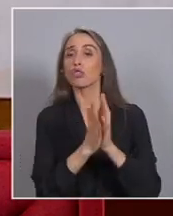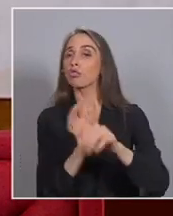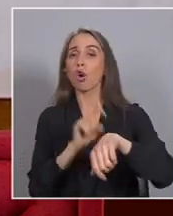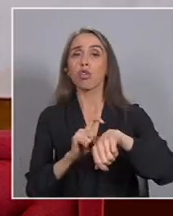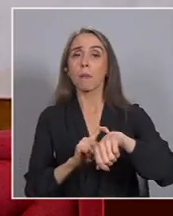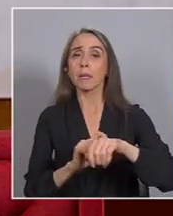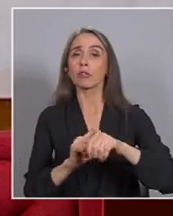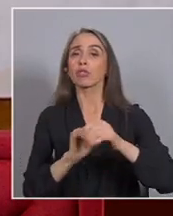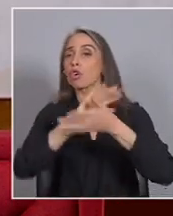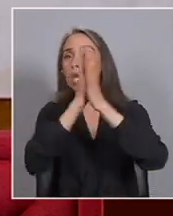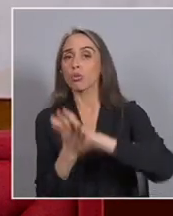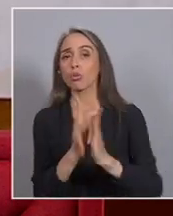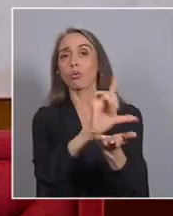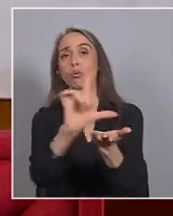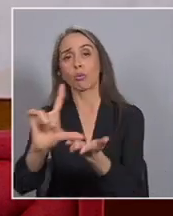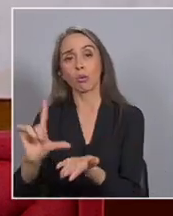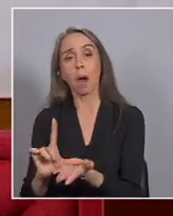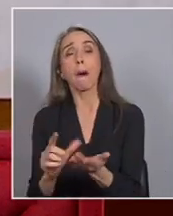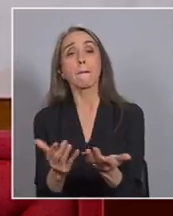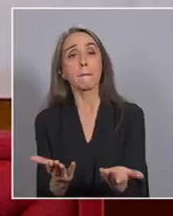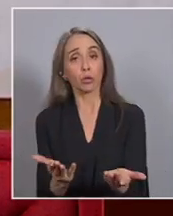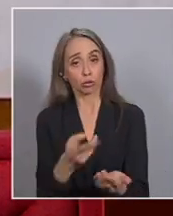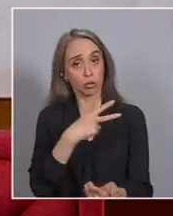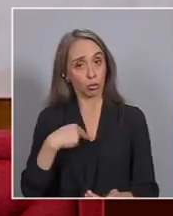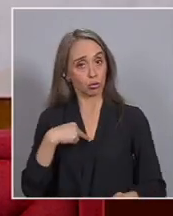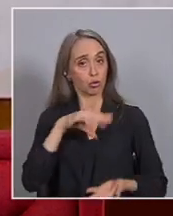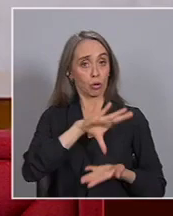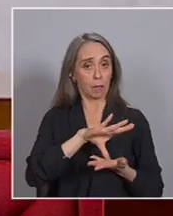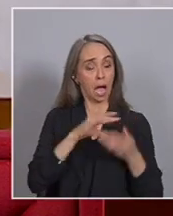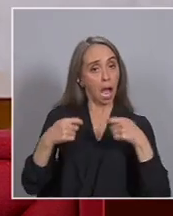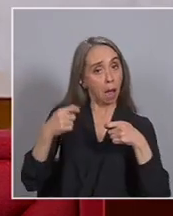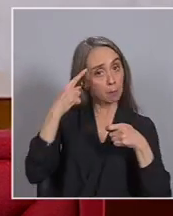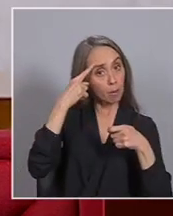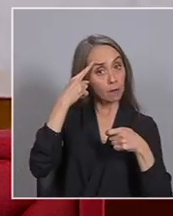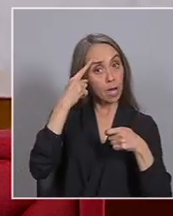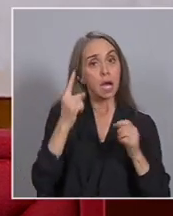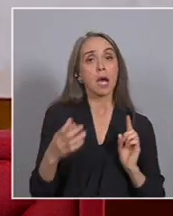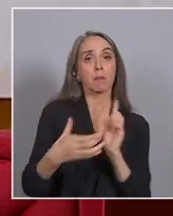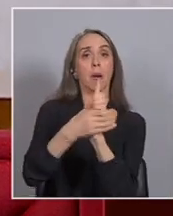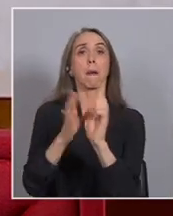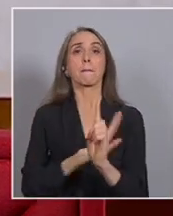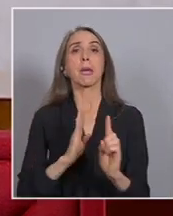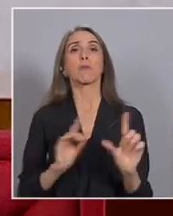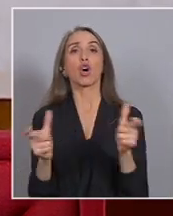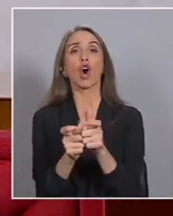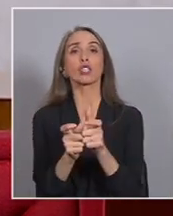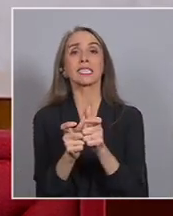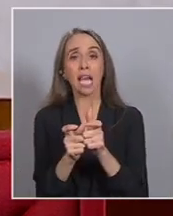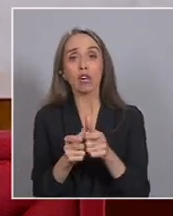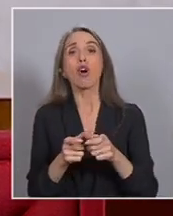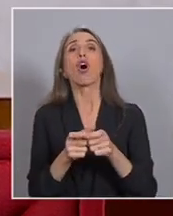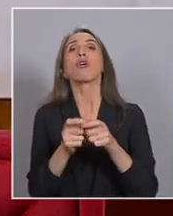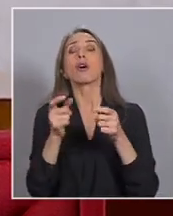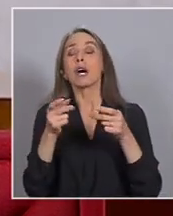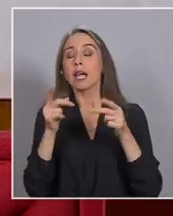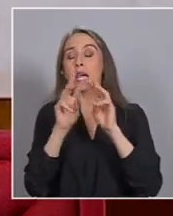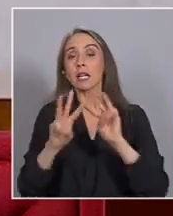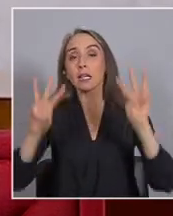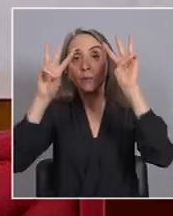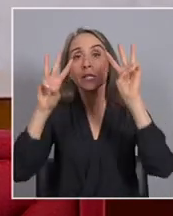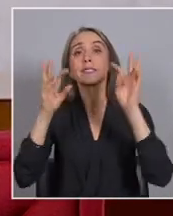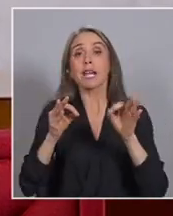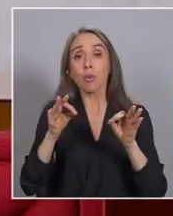lugar. Por eso, apostamos a integrar el Consejo de Derechos Humanos de Naciones Unidas para el periodo